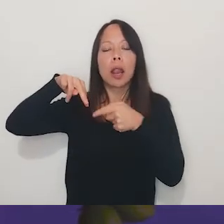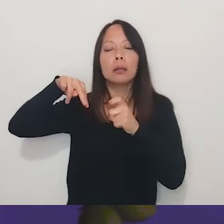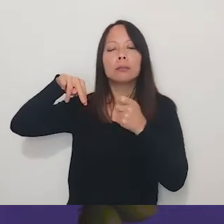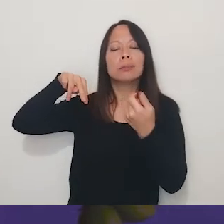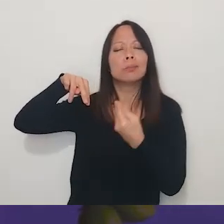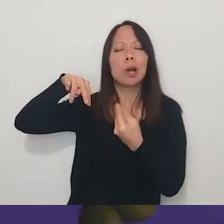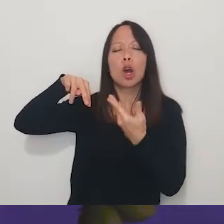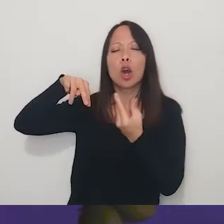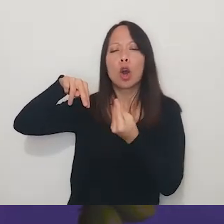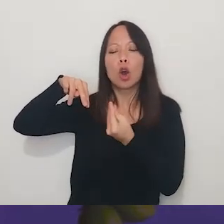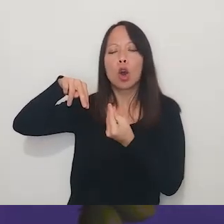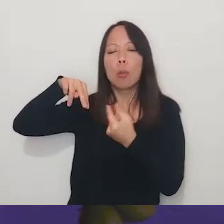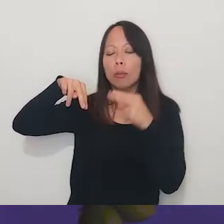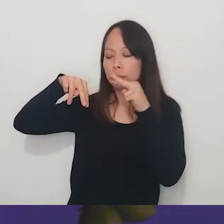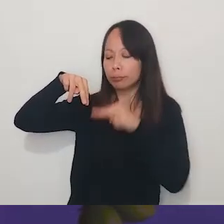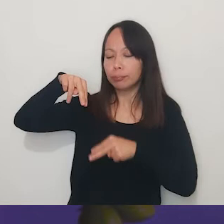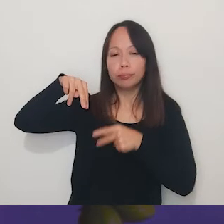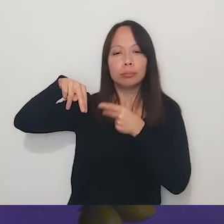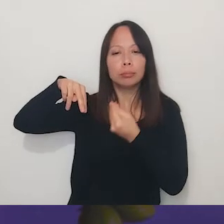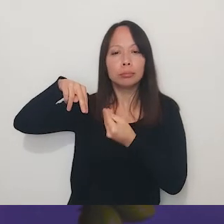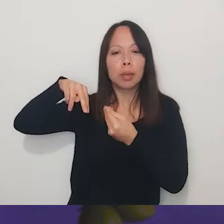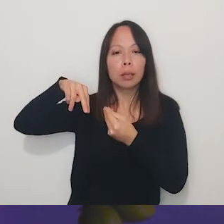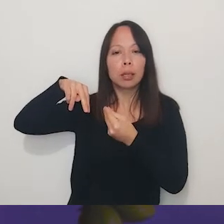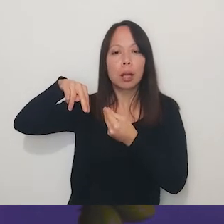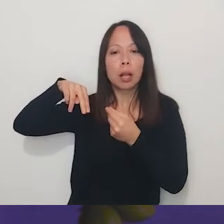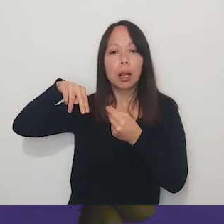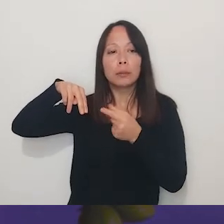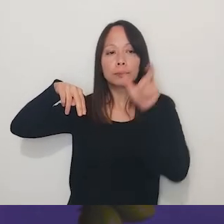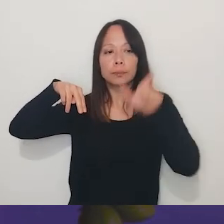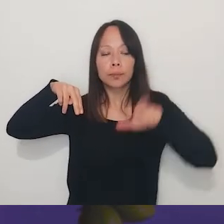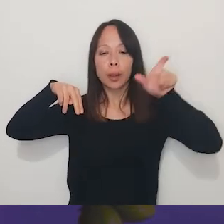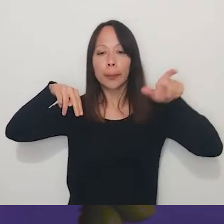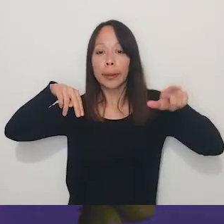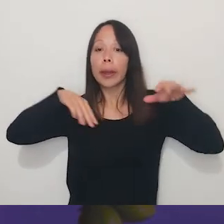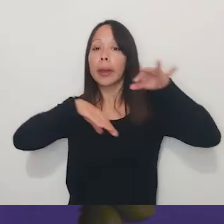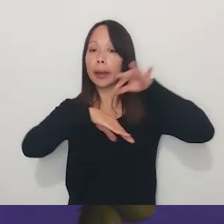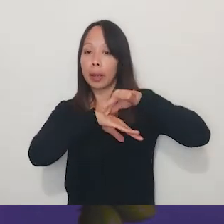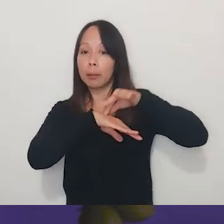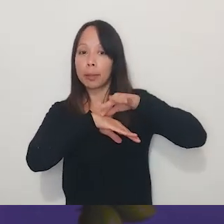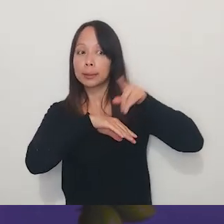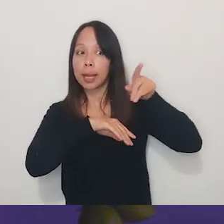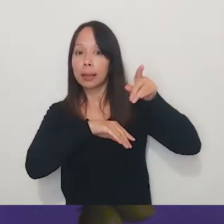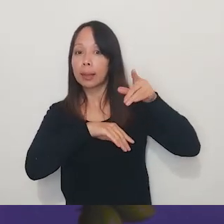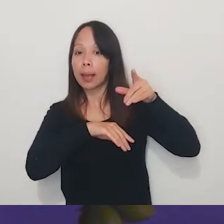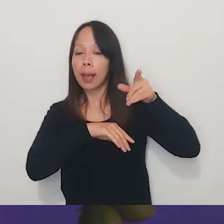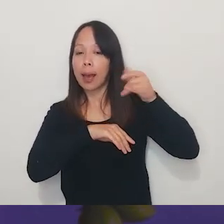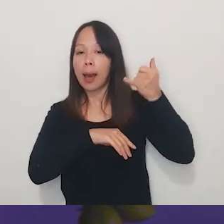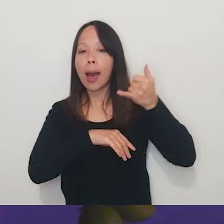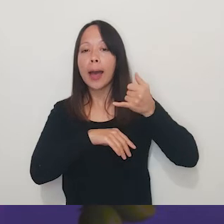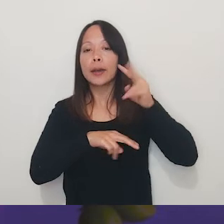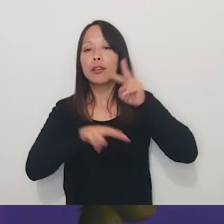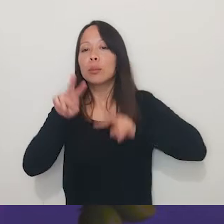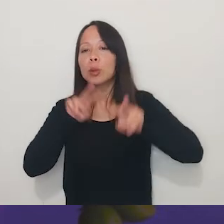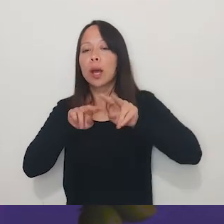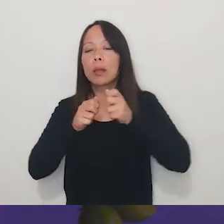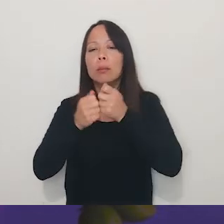verdad es que mirando cómo afectaba este gen, la clínica de mis pacientes pegaba, y ahora lo que